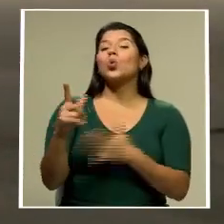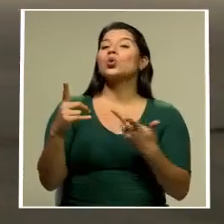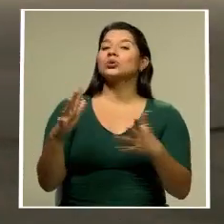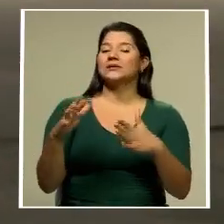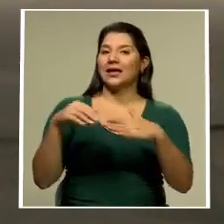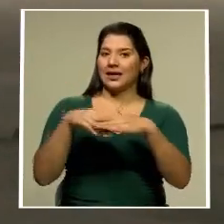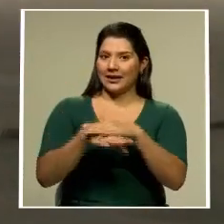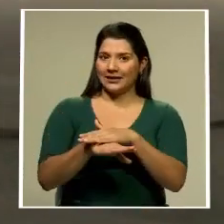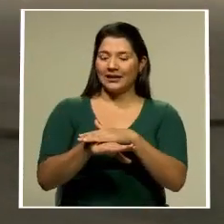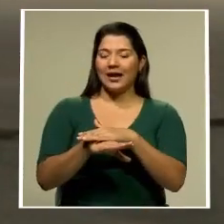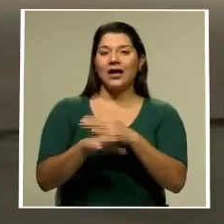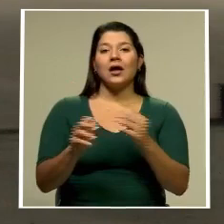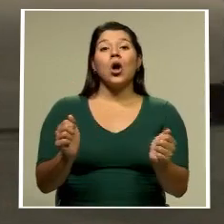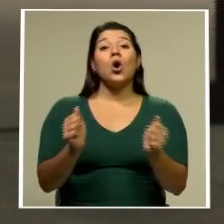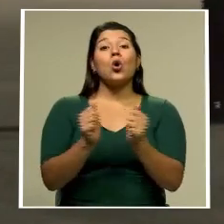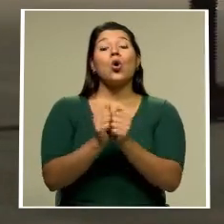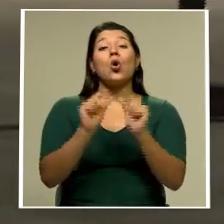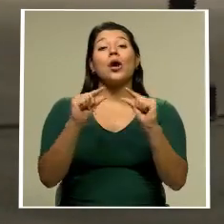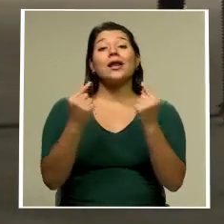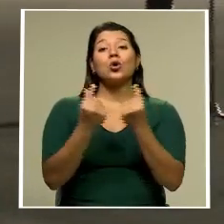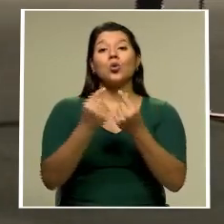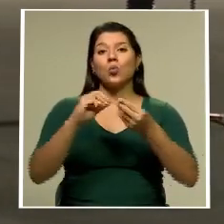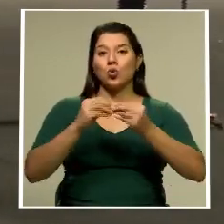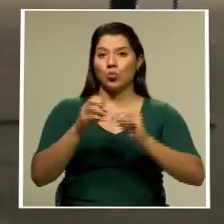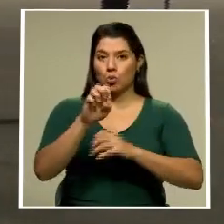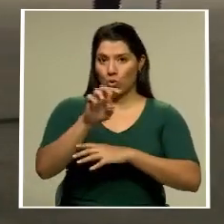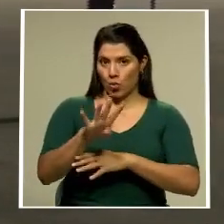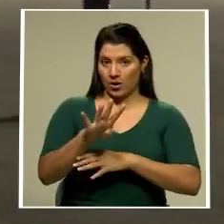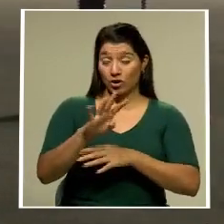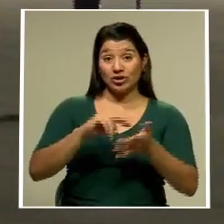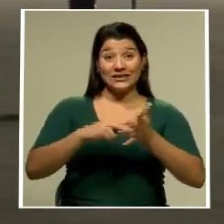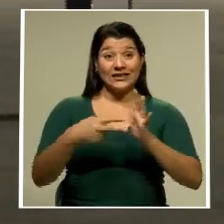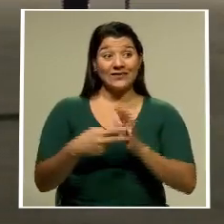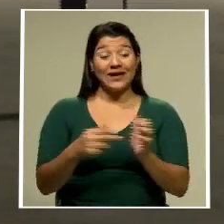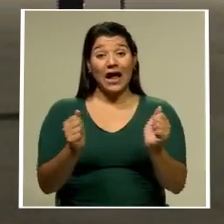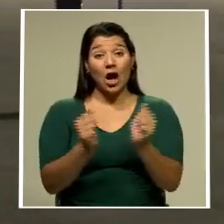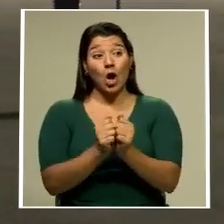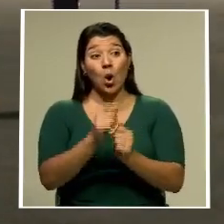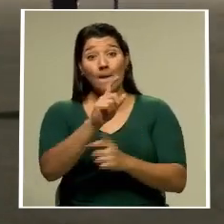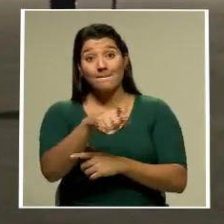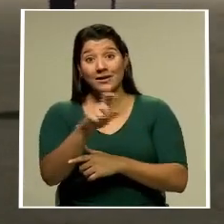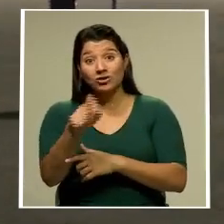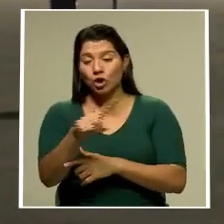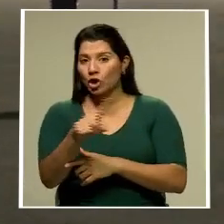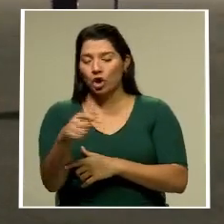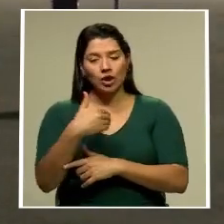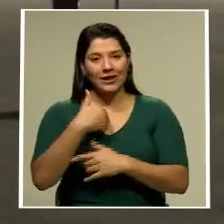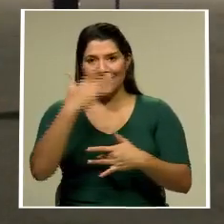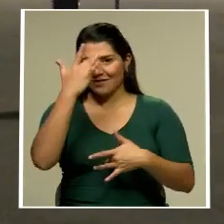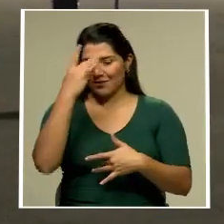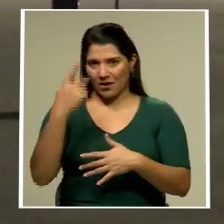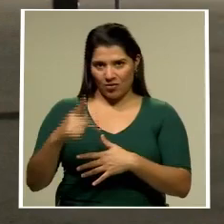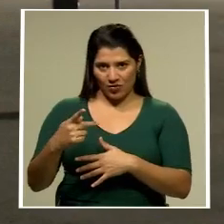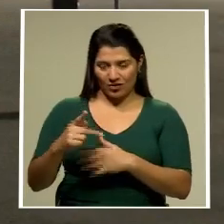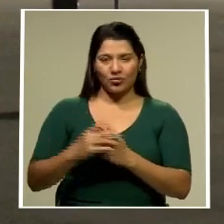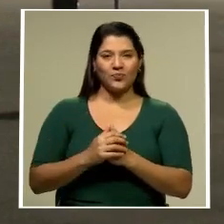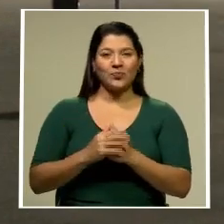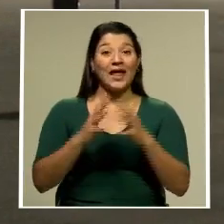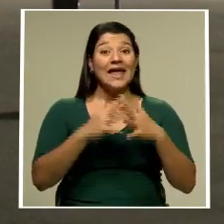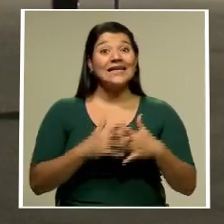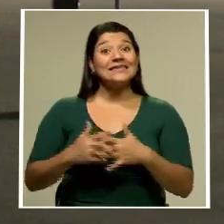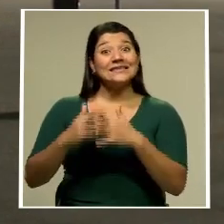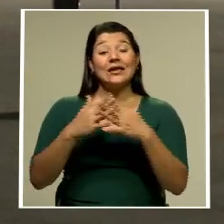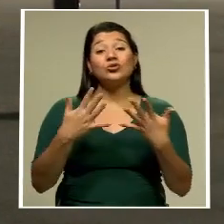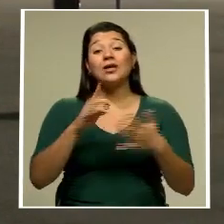ingresando con el grupo 4, es decir, con las personas que no tienen factores de riesgo. Estados Unidos